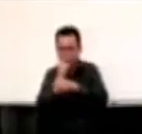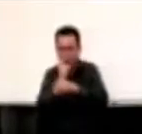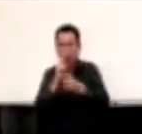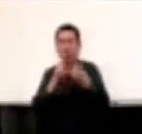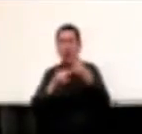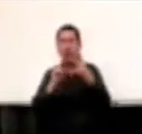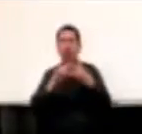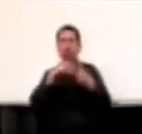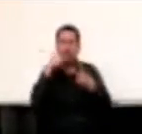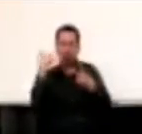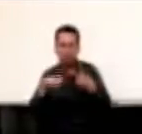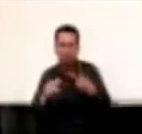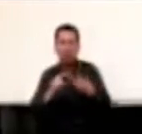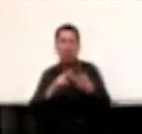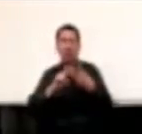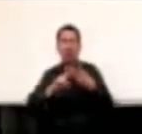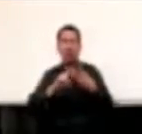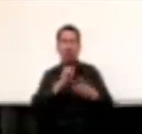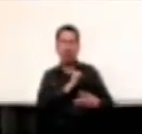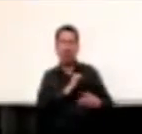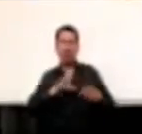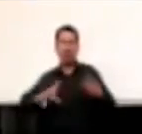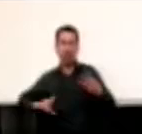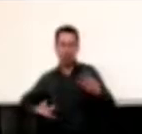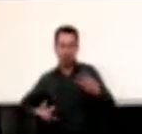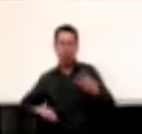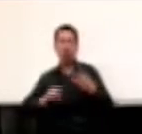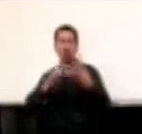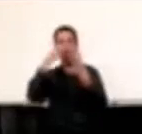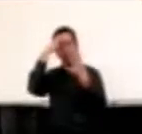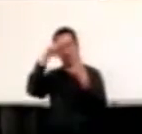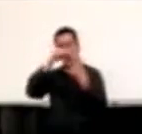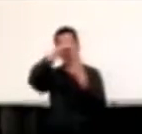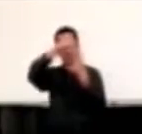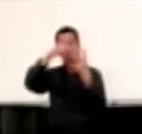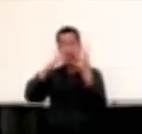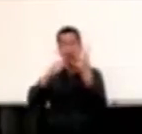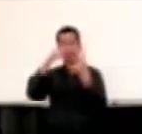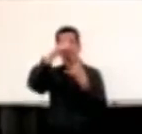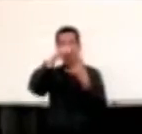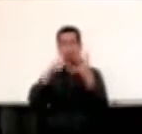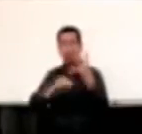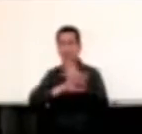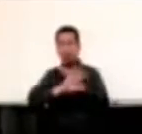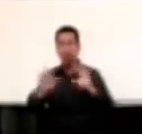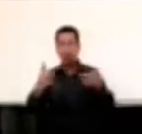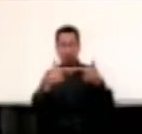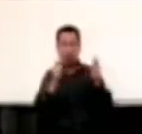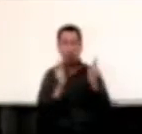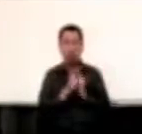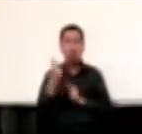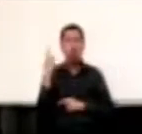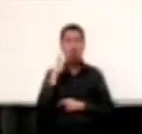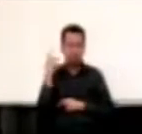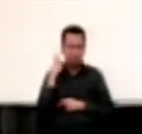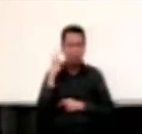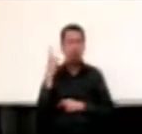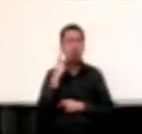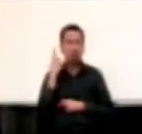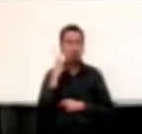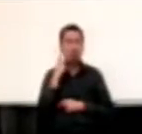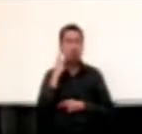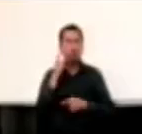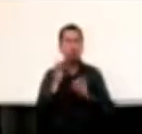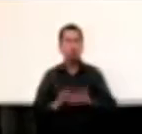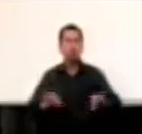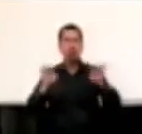quizás El Salvador, también ya se me hace digamos, junto con México, en donde los sistemas de partidos y los partidos habían echado raíces en la sociedad,